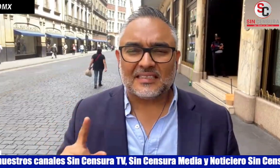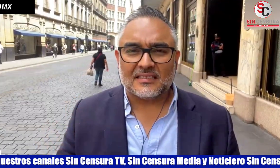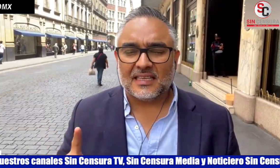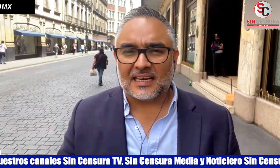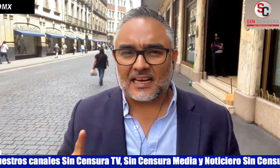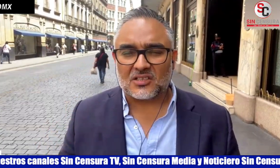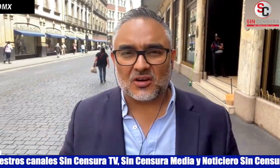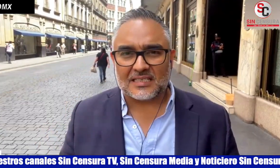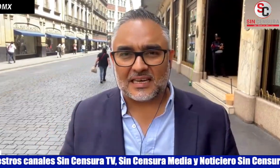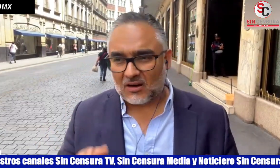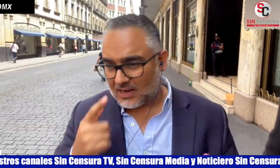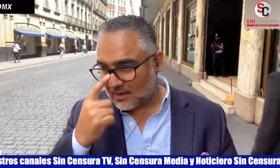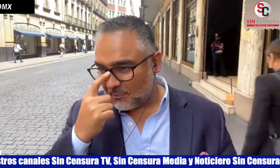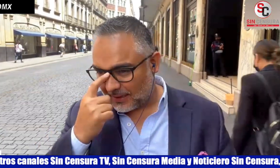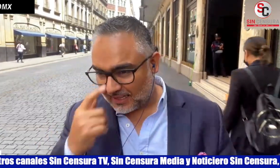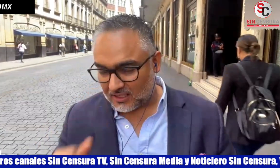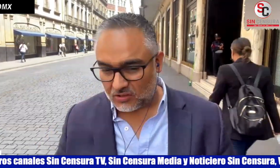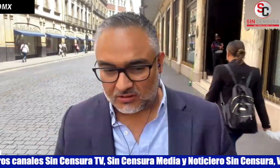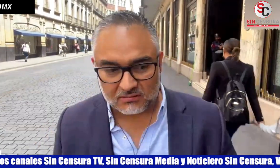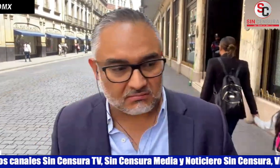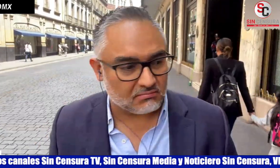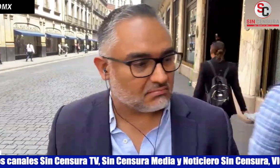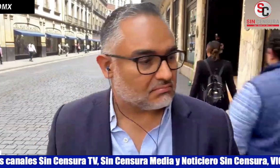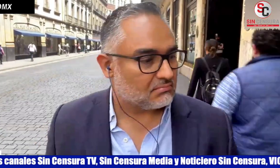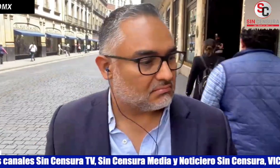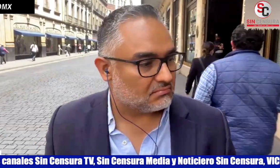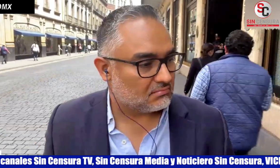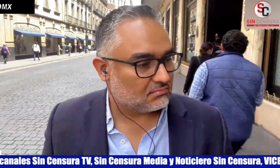Hay más declaraciones de Laura Zapata que son